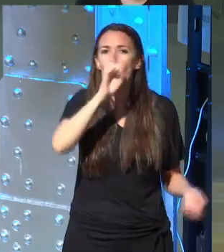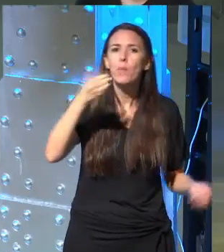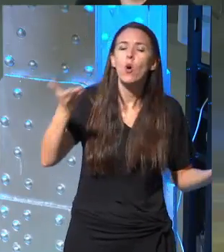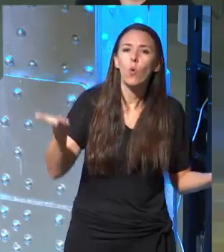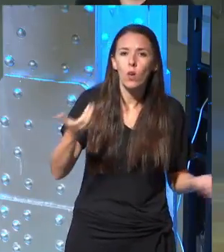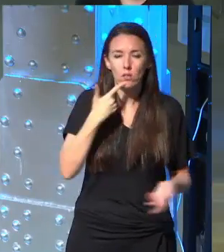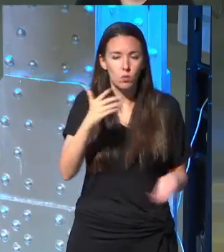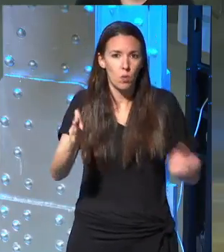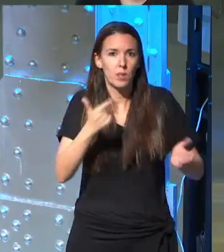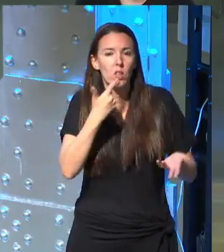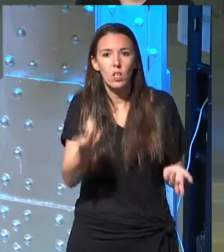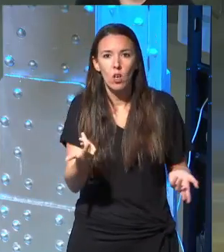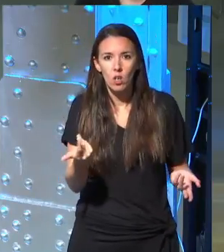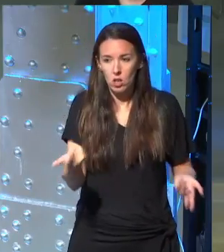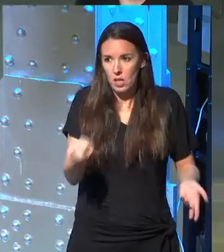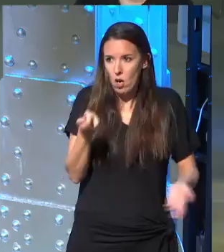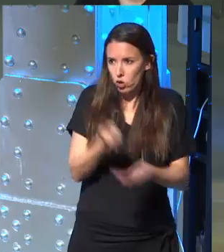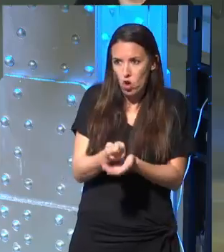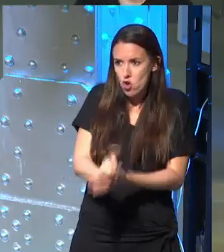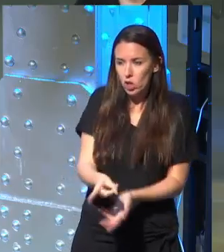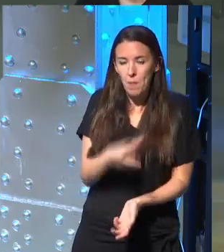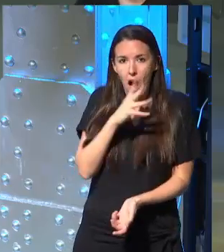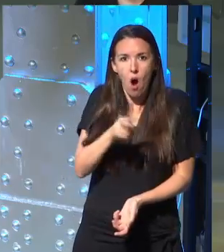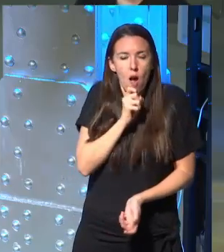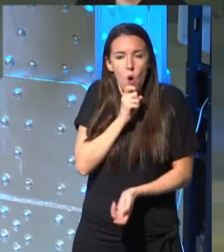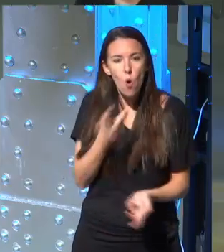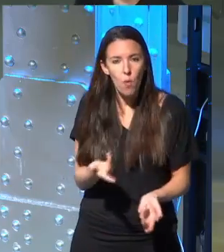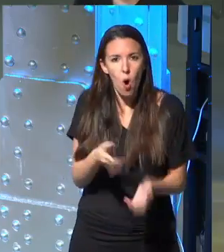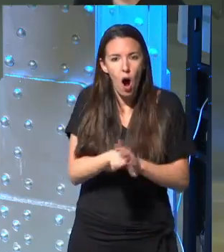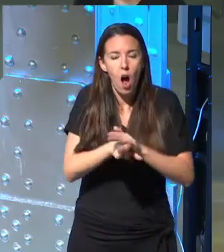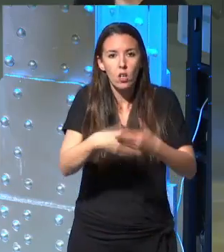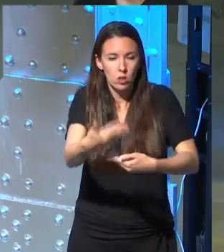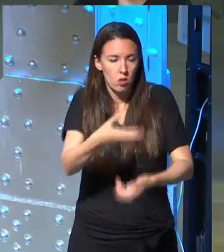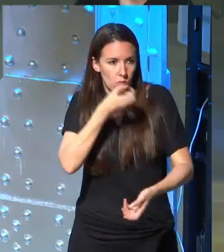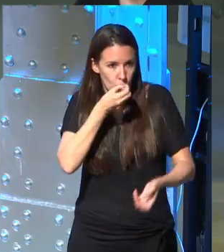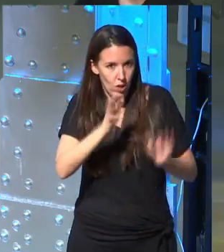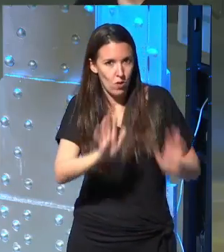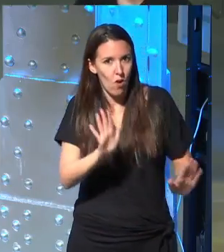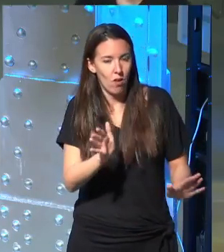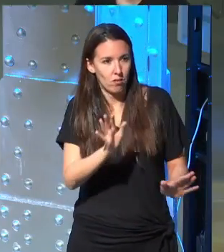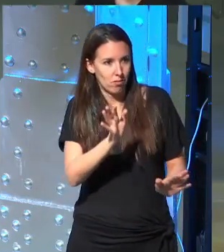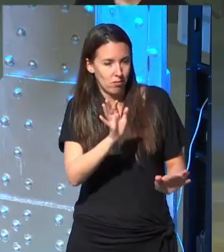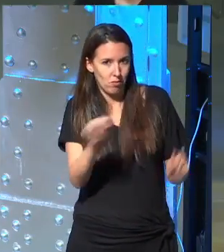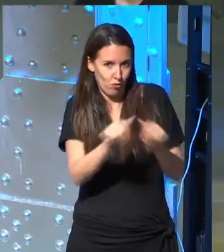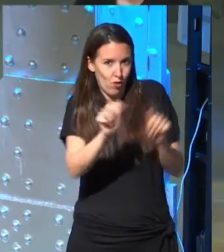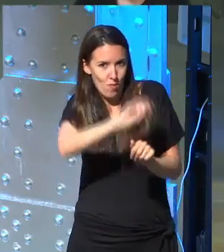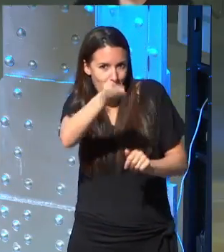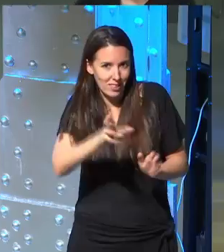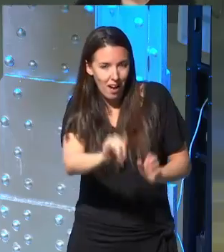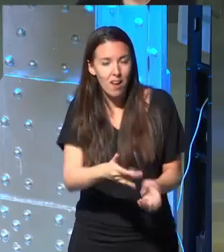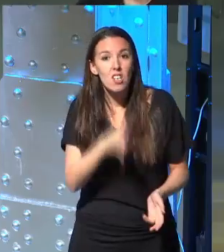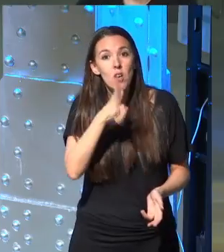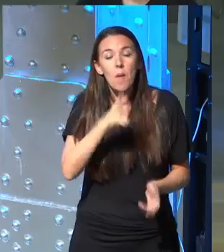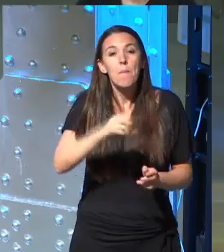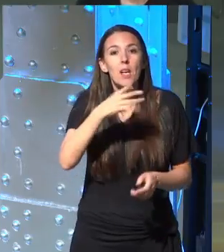tuve un momento ya muy de decir, bueno, pero esto, claro, no te pagan por hacer esto, ¿cómo vas ahora a...? Y yo digo, bueno, pero o sea, sí que hay maneras de... Sobre todo